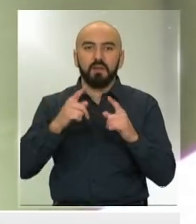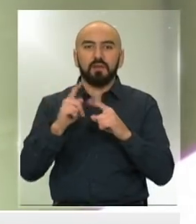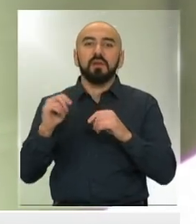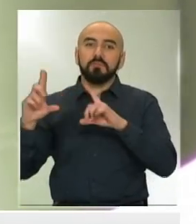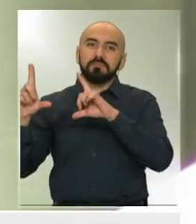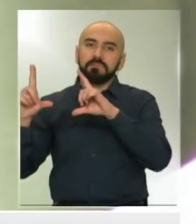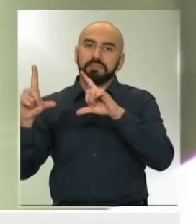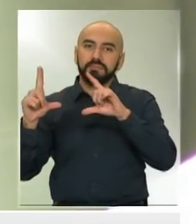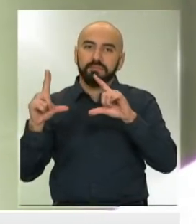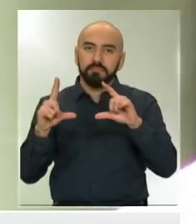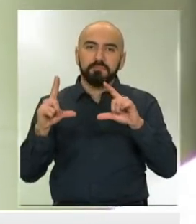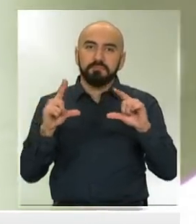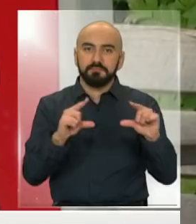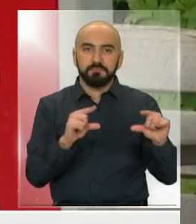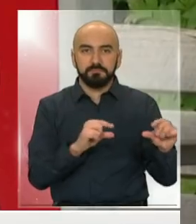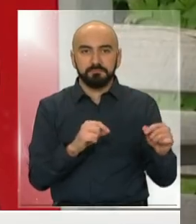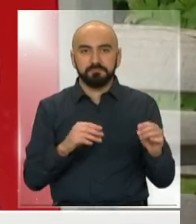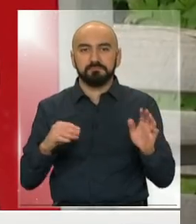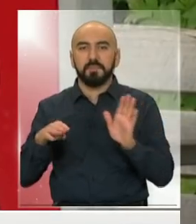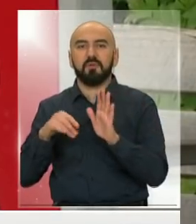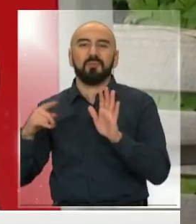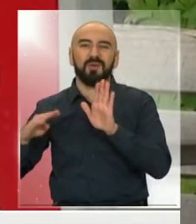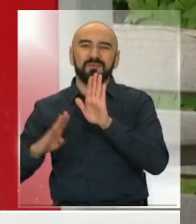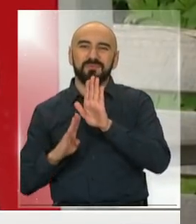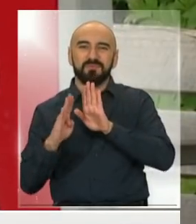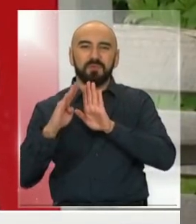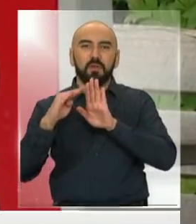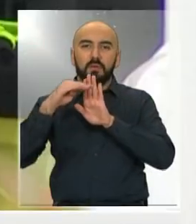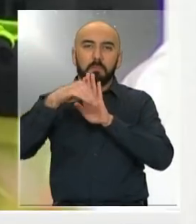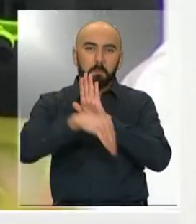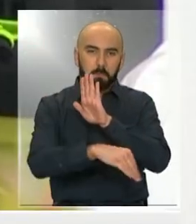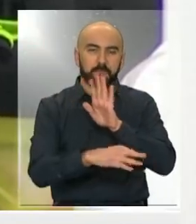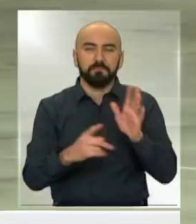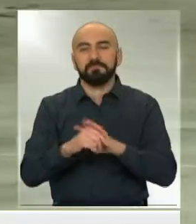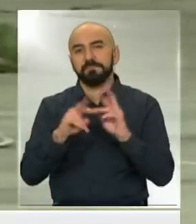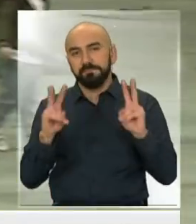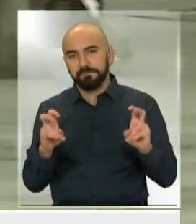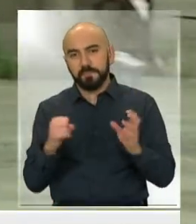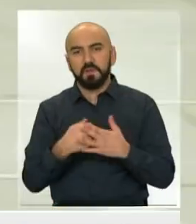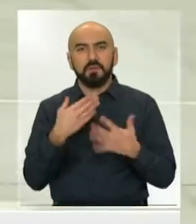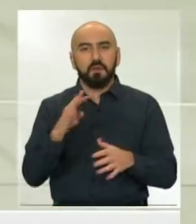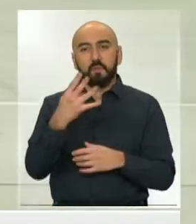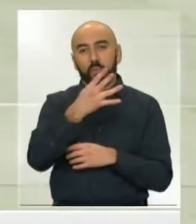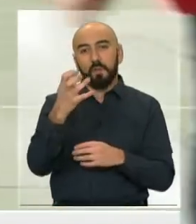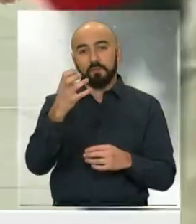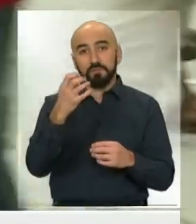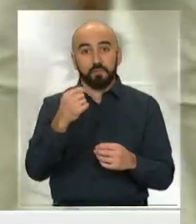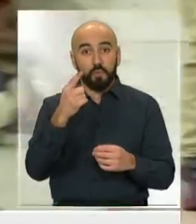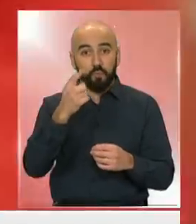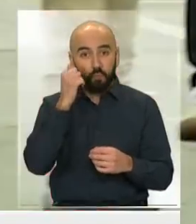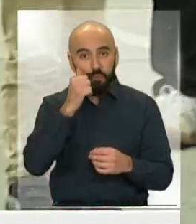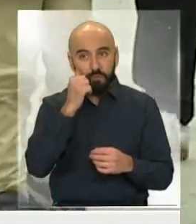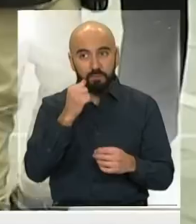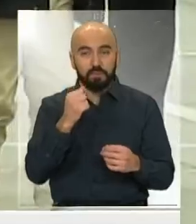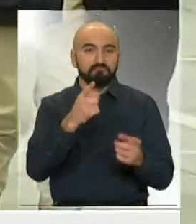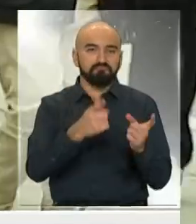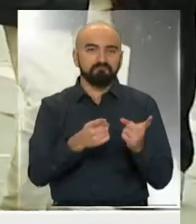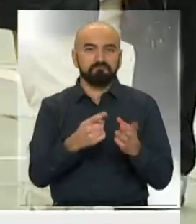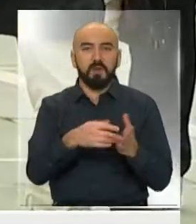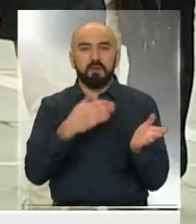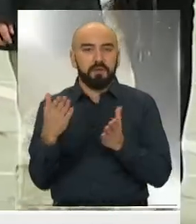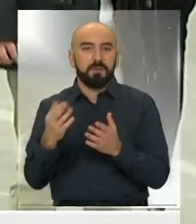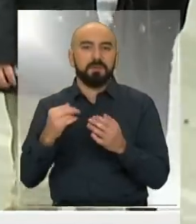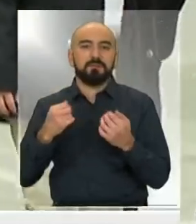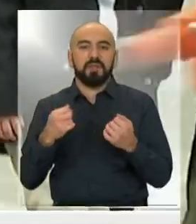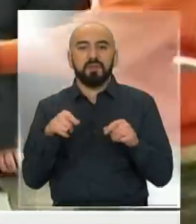que comienza ya bajaron la curva los últimos tres días ha bajado ya de cuatro cientos de fallecidos por día así que españa comienza a ver la luz